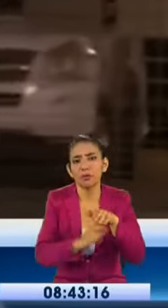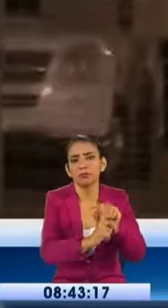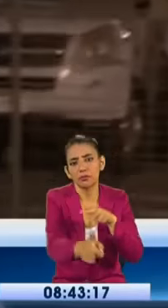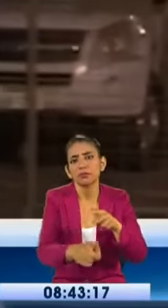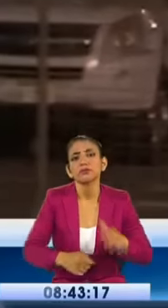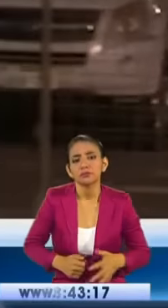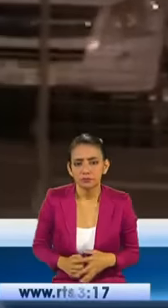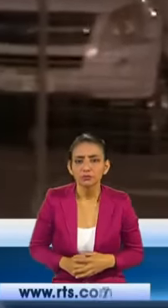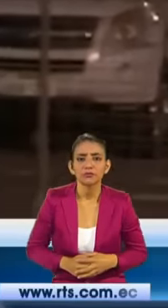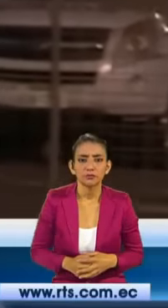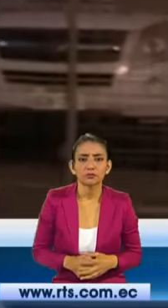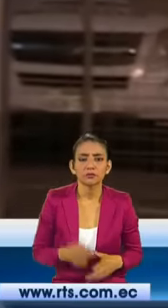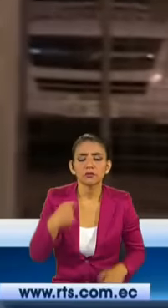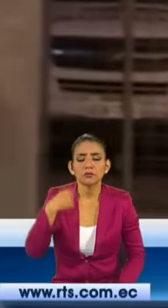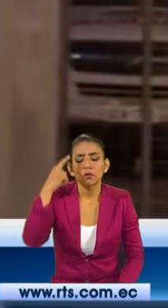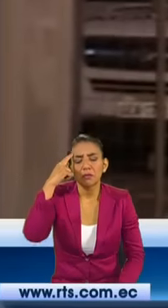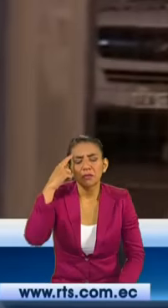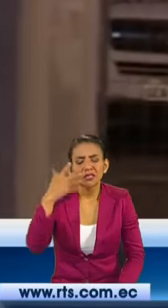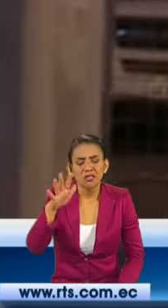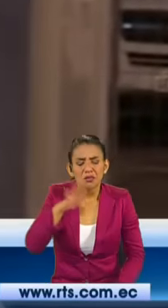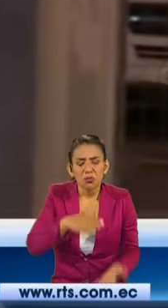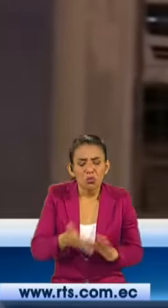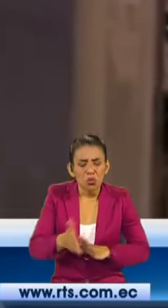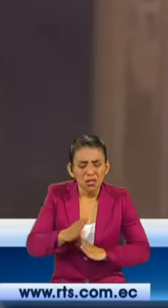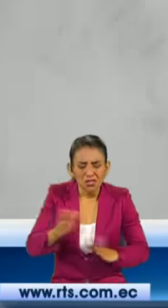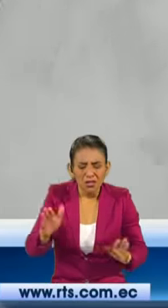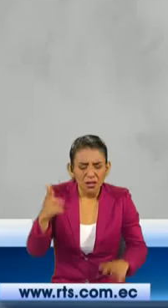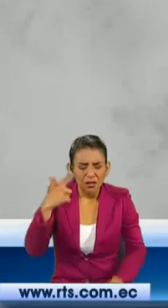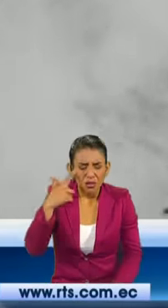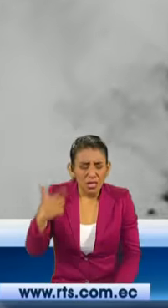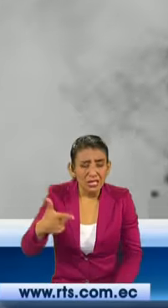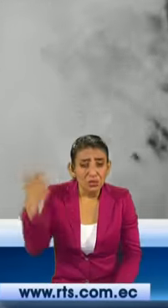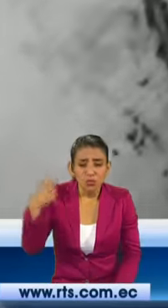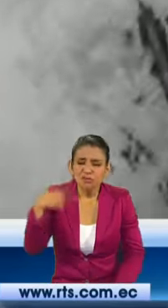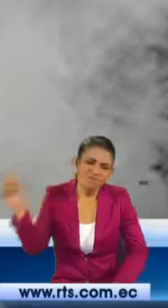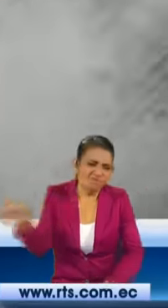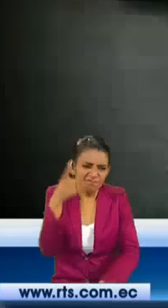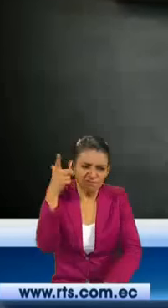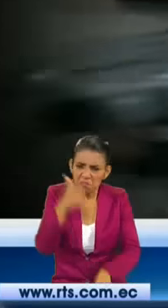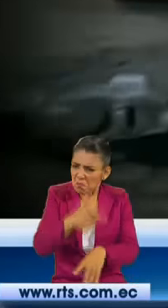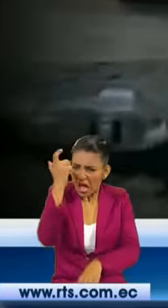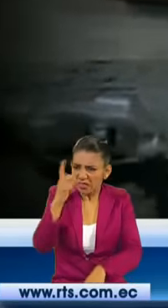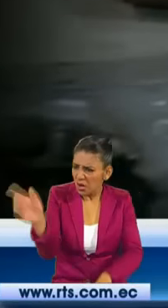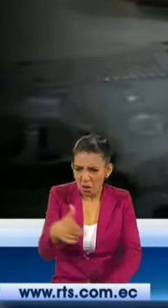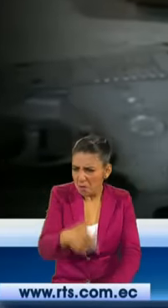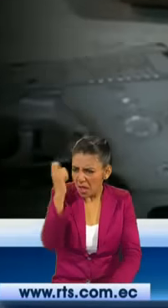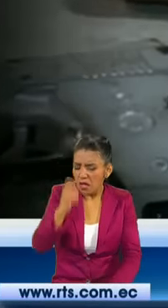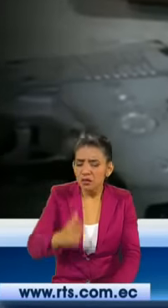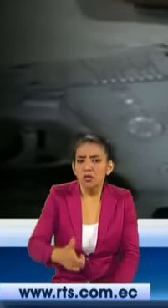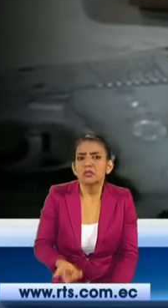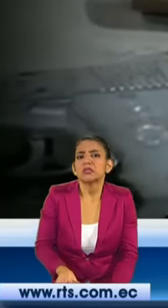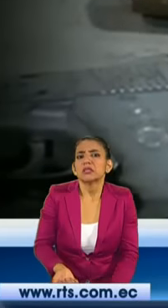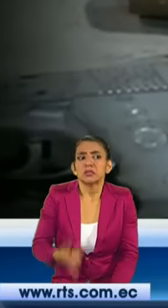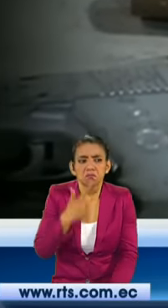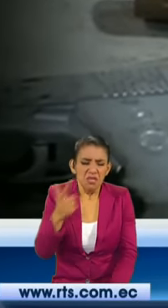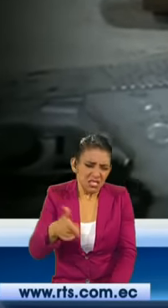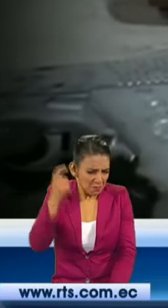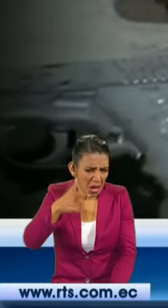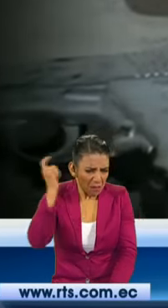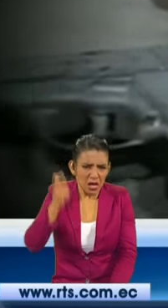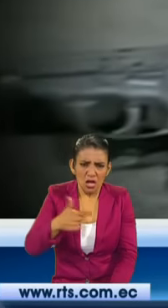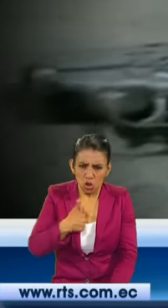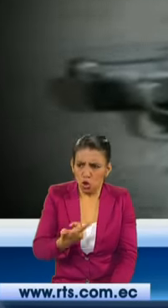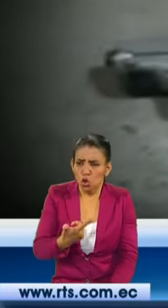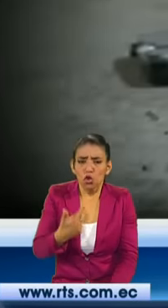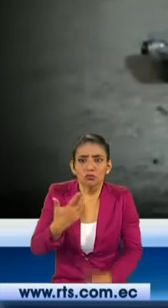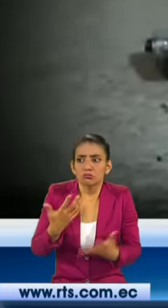En ese instante pensó que no sobreviviría, sobre todo cuando escuchó que dieron orden para acabar con su existencia. Decían dispáralo, dispáralo, porque